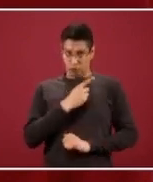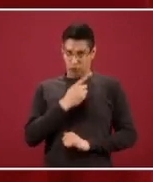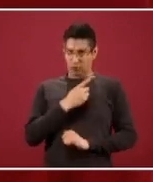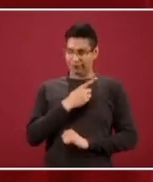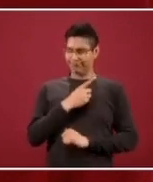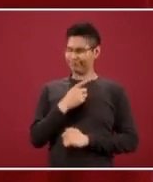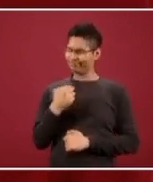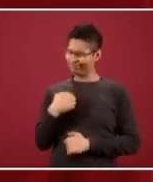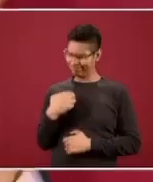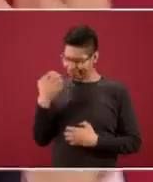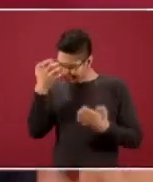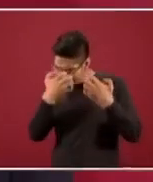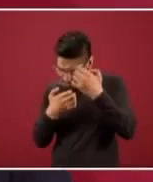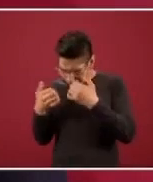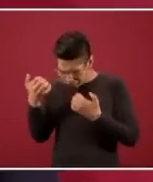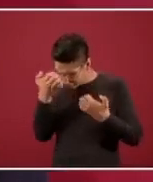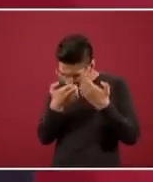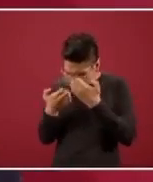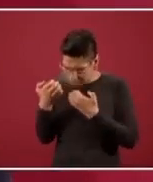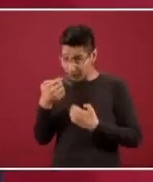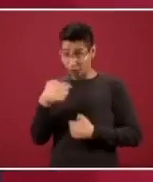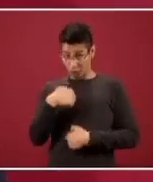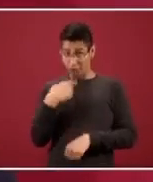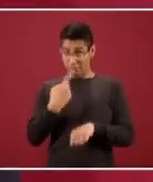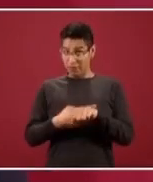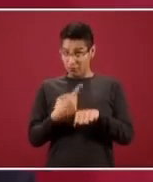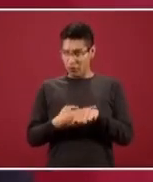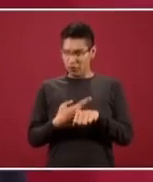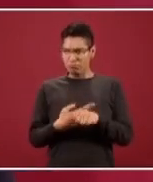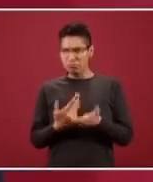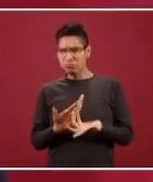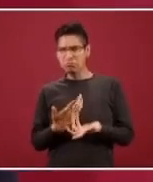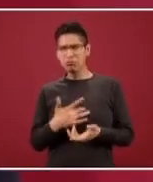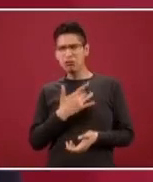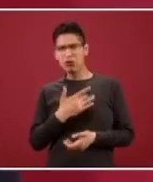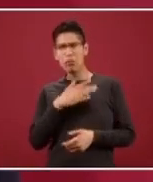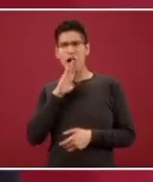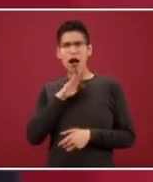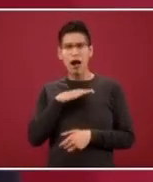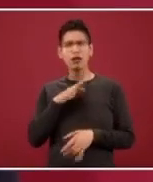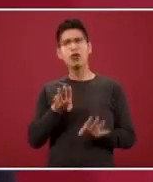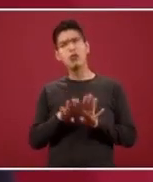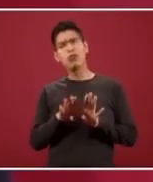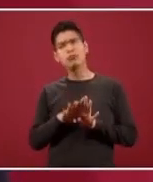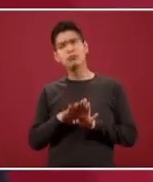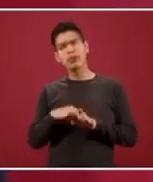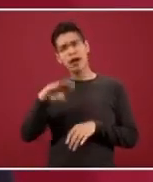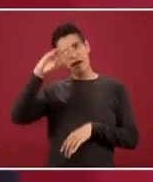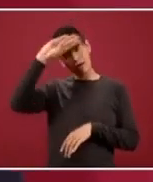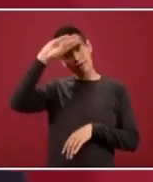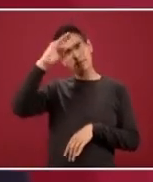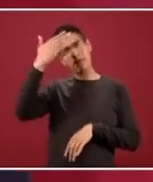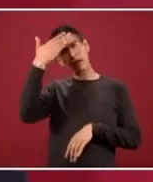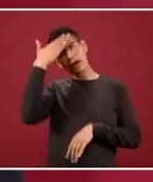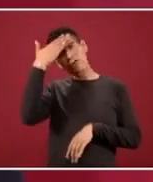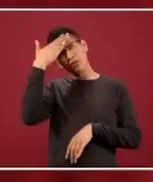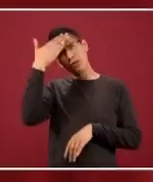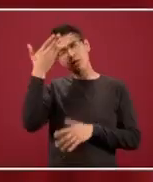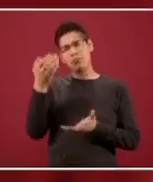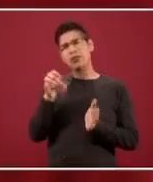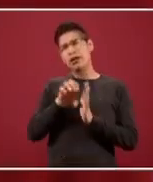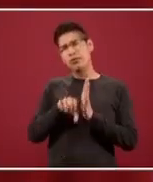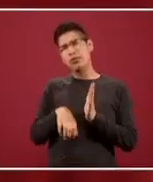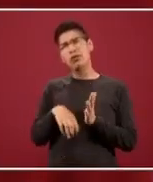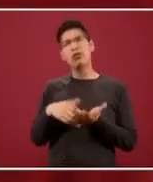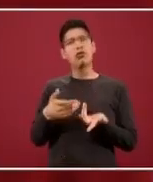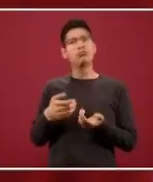por coronavirus, potencial enfermedad coronavirus COVID-19. Si tengo